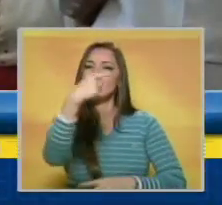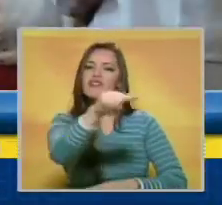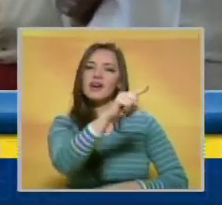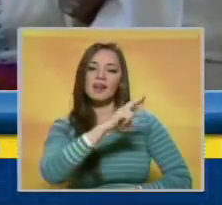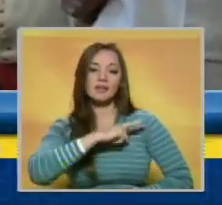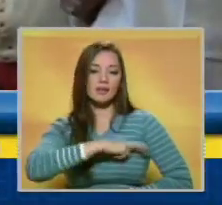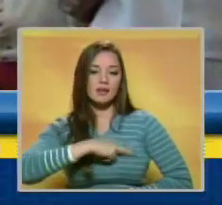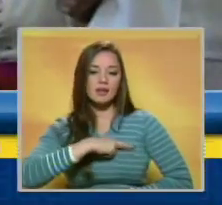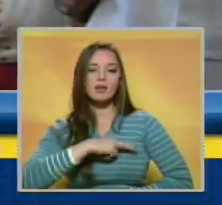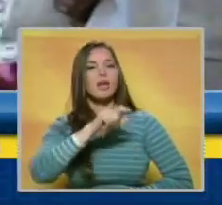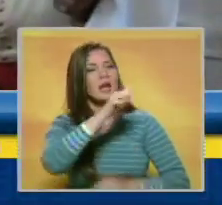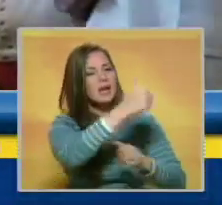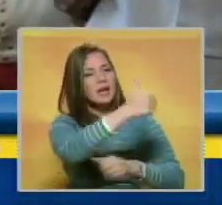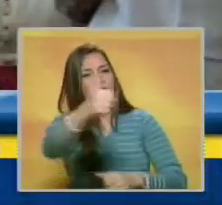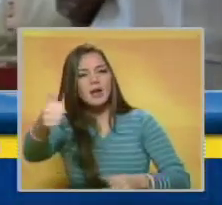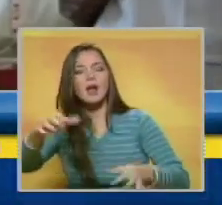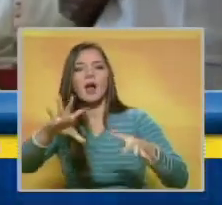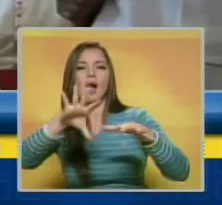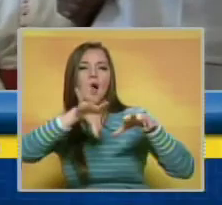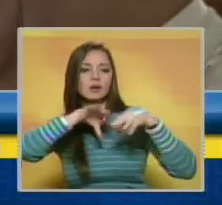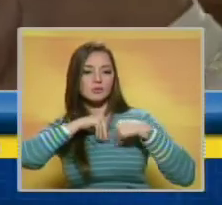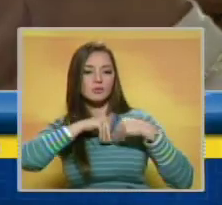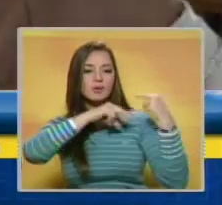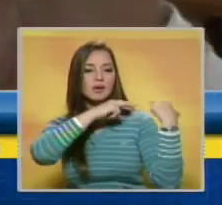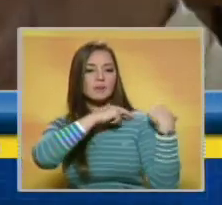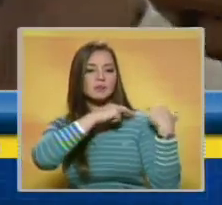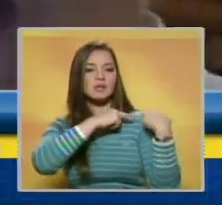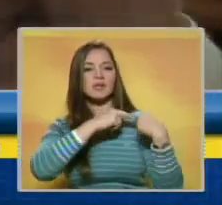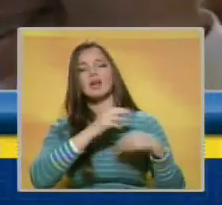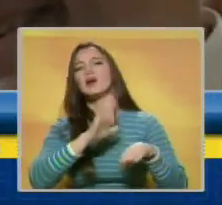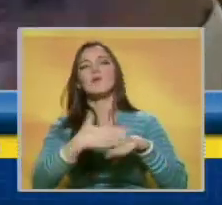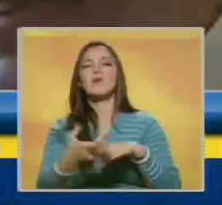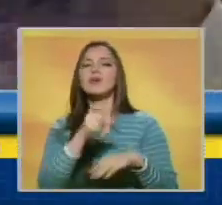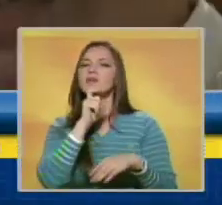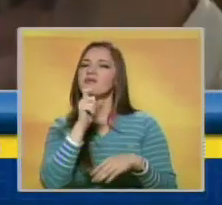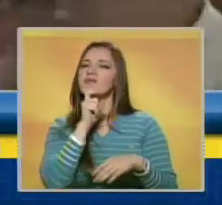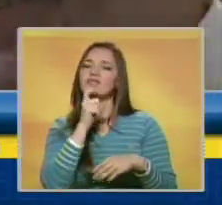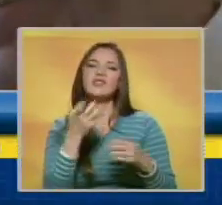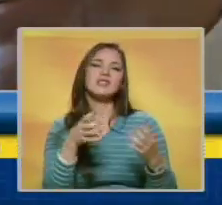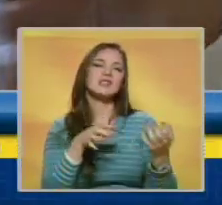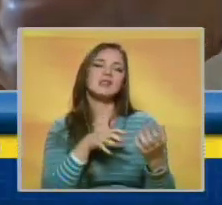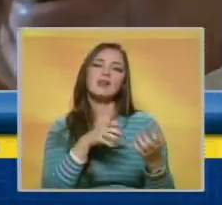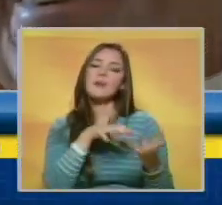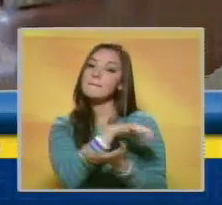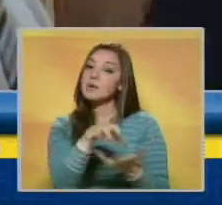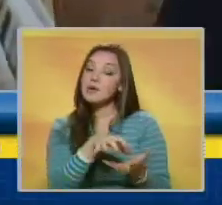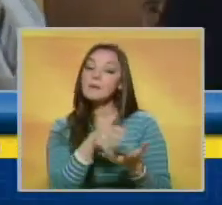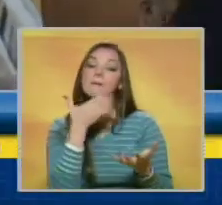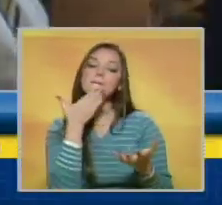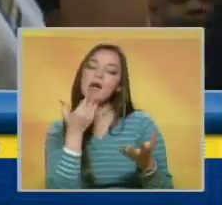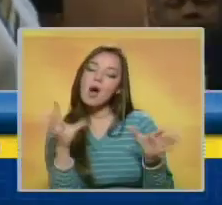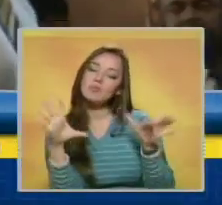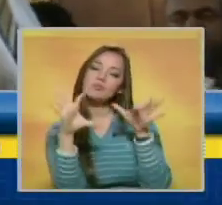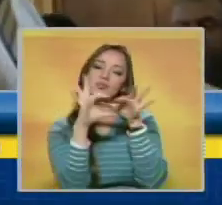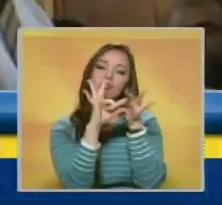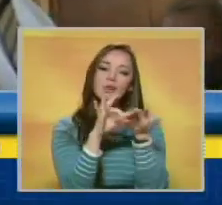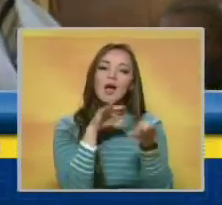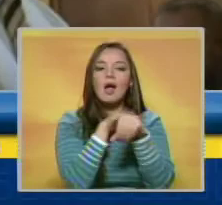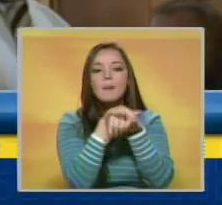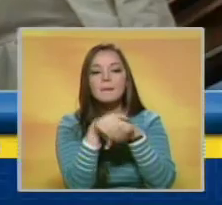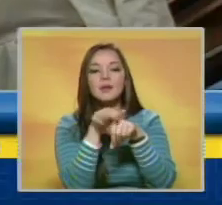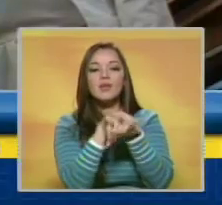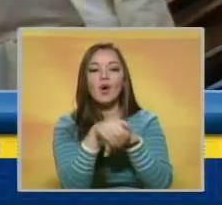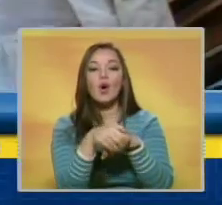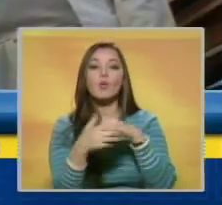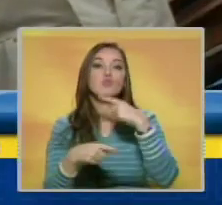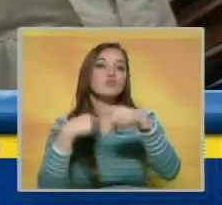que asuman su responsabilidad en el difícil proceso de reconciliación y reconstrucción que está teniendo lugar actualmente después